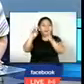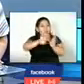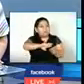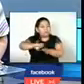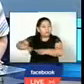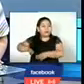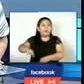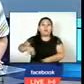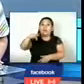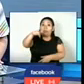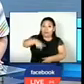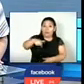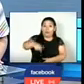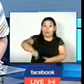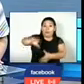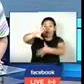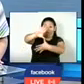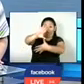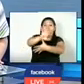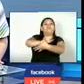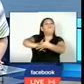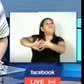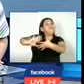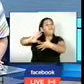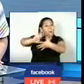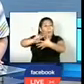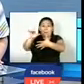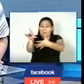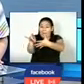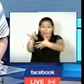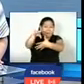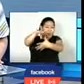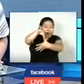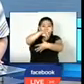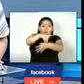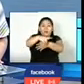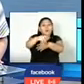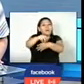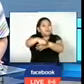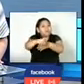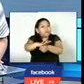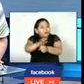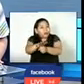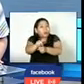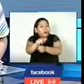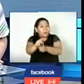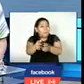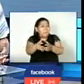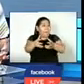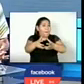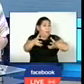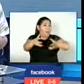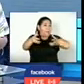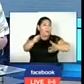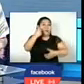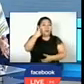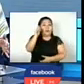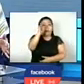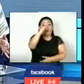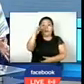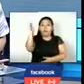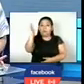tema América es actualmente epicentro del COVID-19 con casos que siguen creciendo considerablemente en Brasil